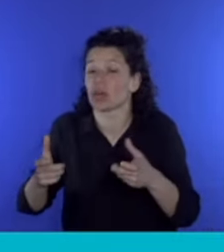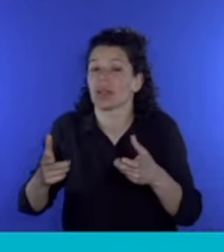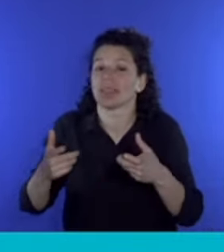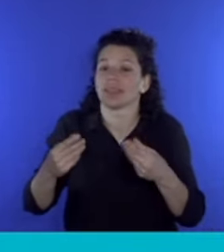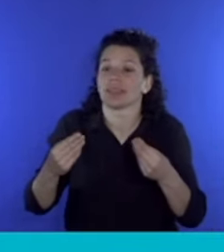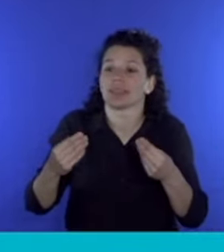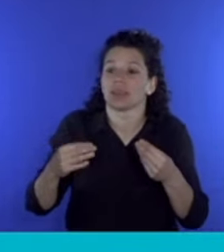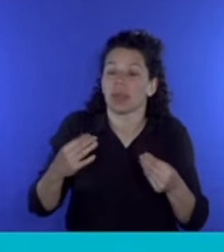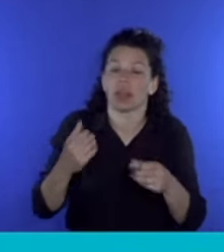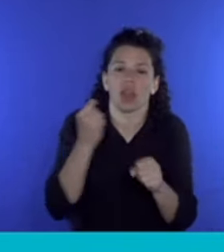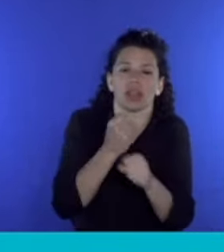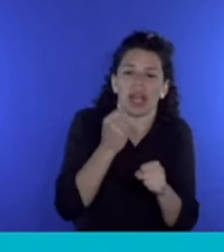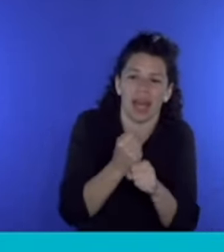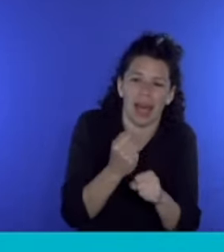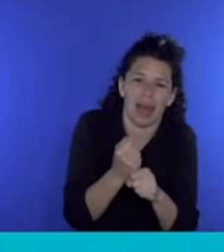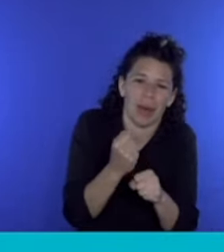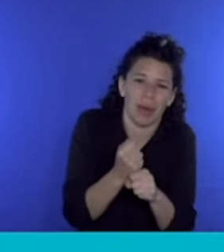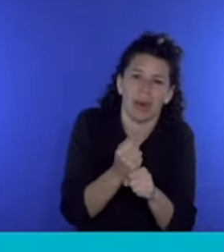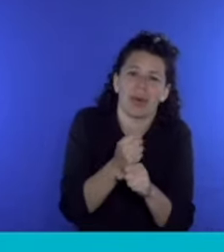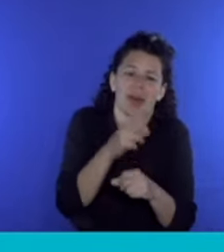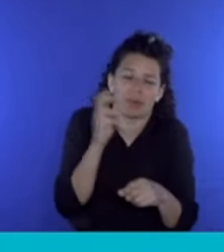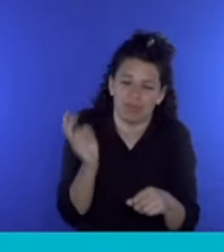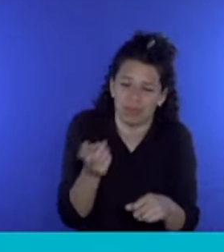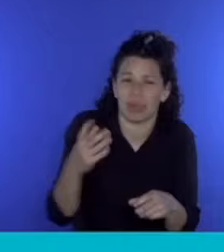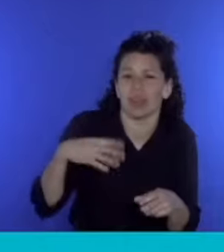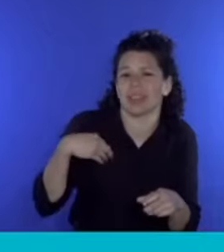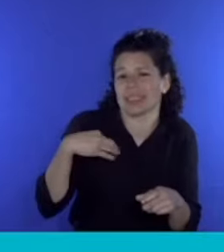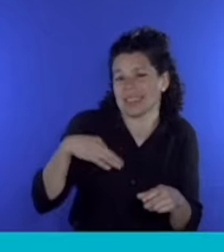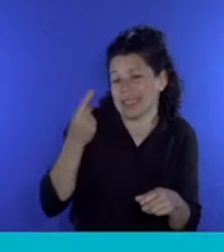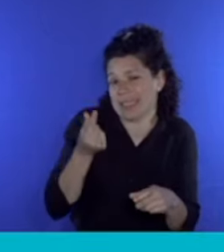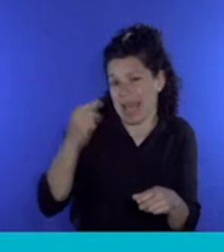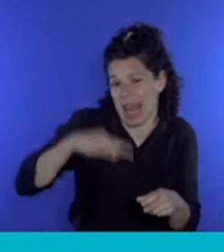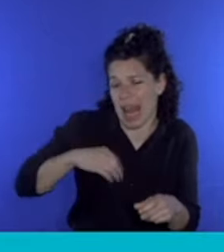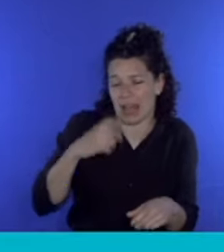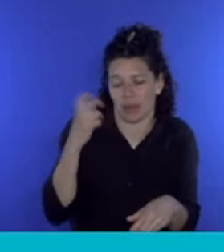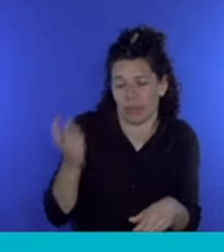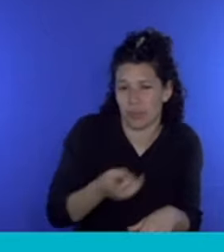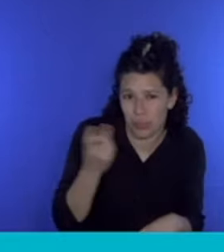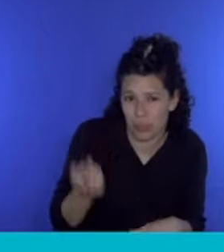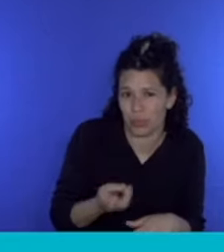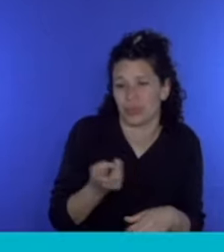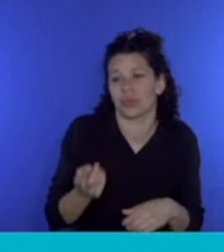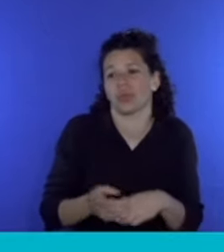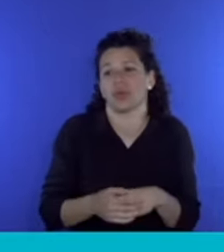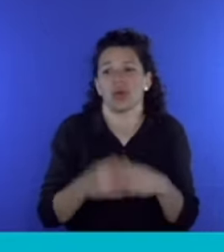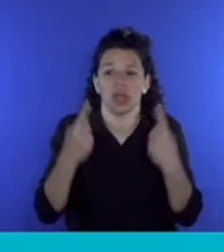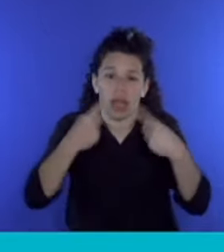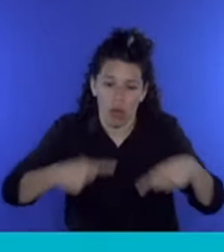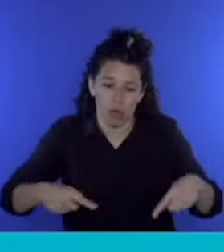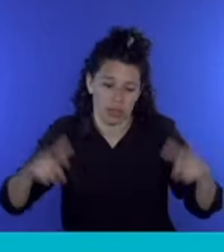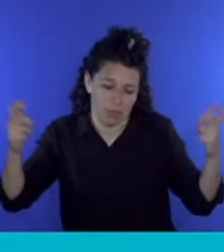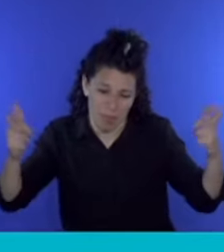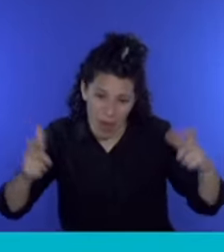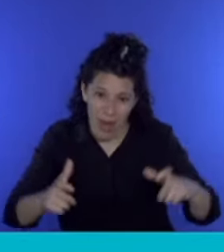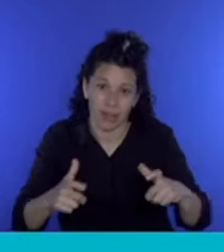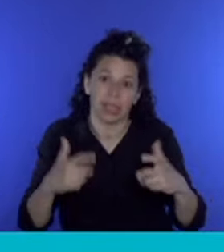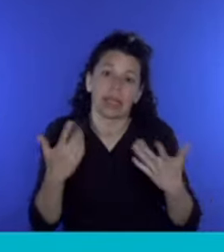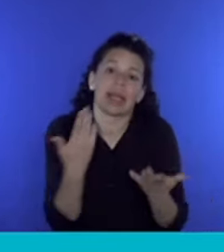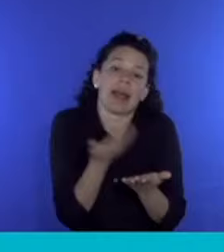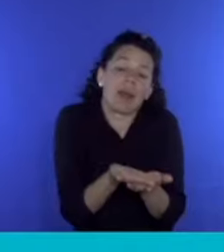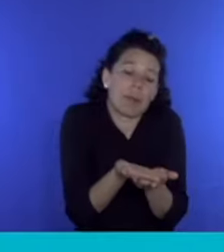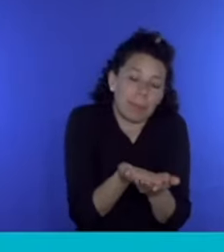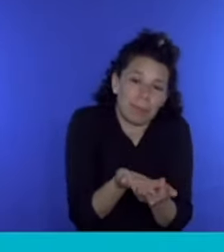todavía que significa malos salarios menos insumos así que también pedirles solicitarles que